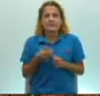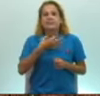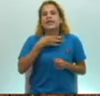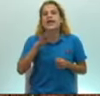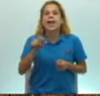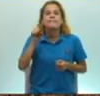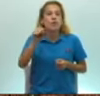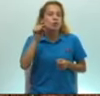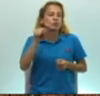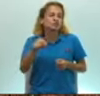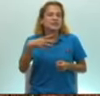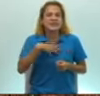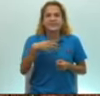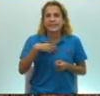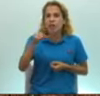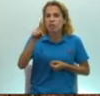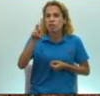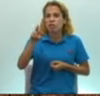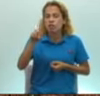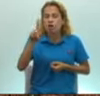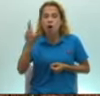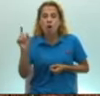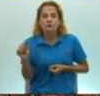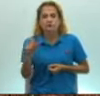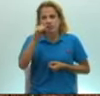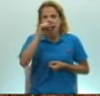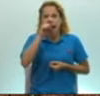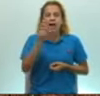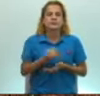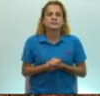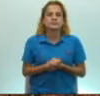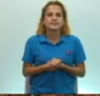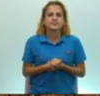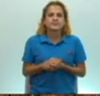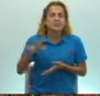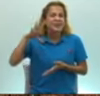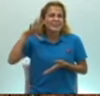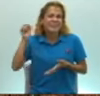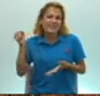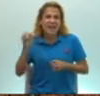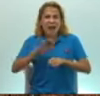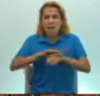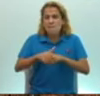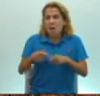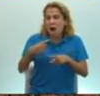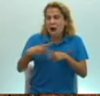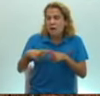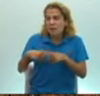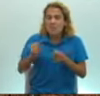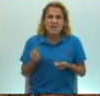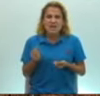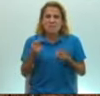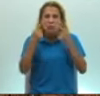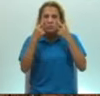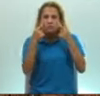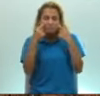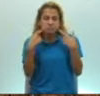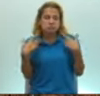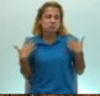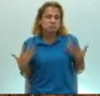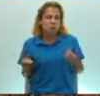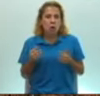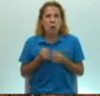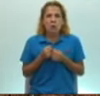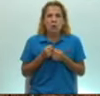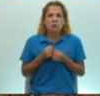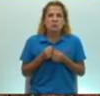contexto. A ver, les voy a poner un ejemplo muy sencillo. A lo mejor ustedes, que hoy tienen 12 años, les cuesta trabajo entender que su hermanito, su primo,